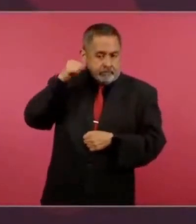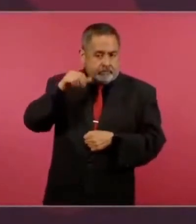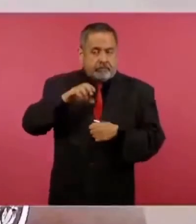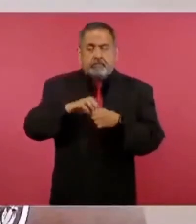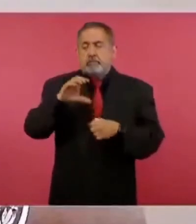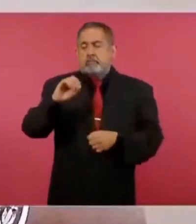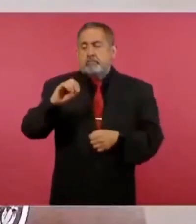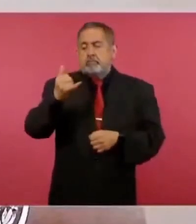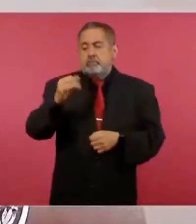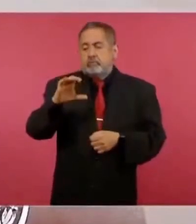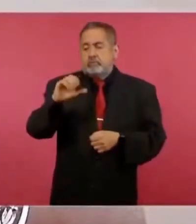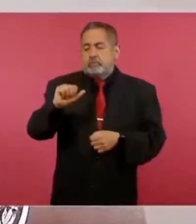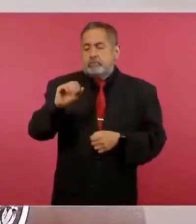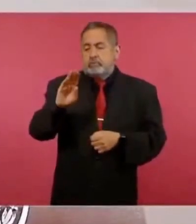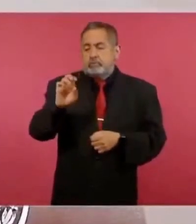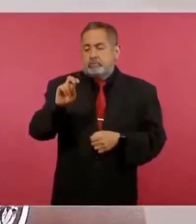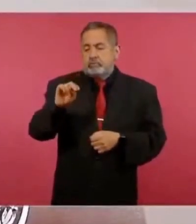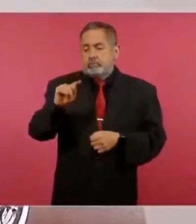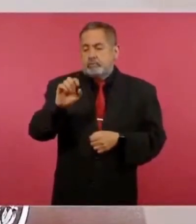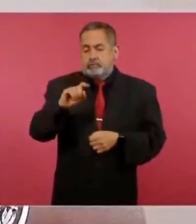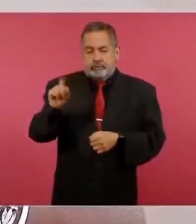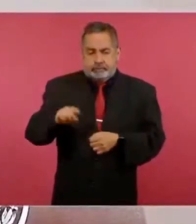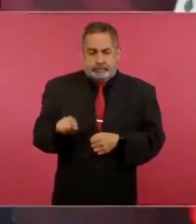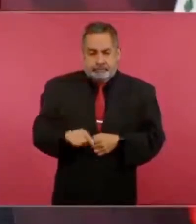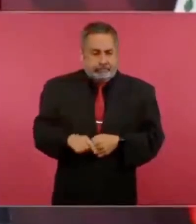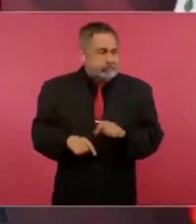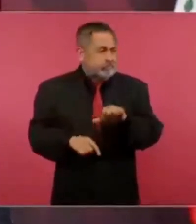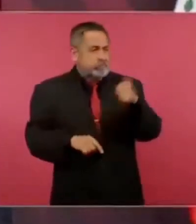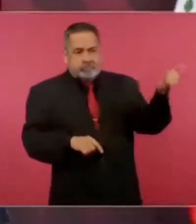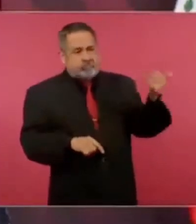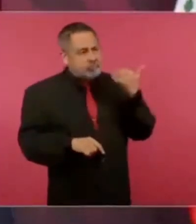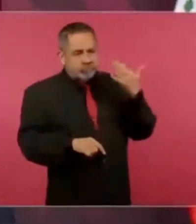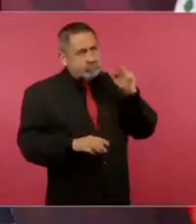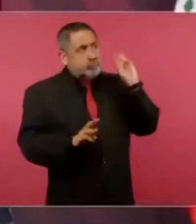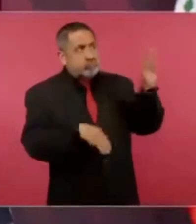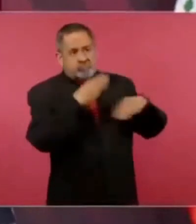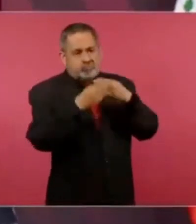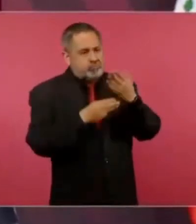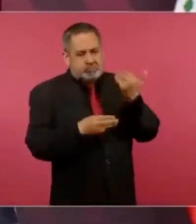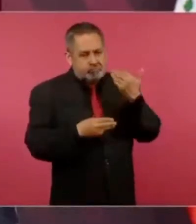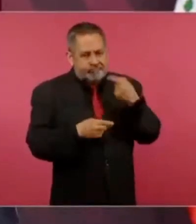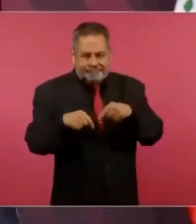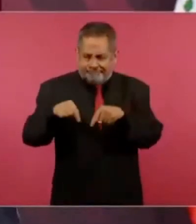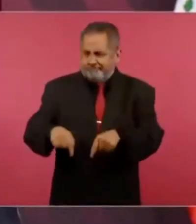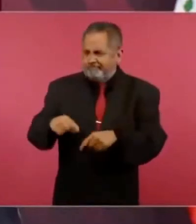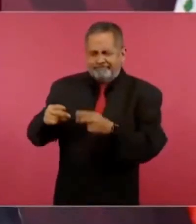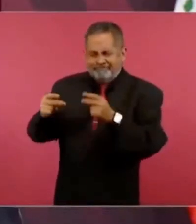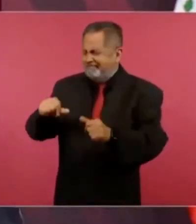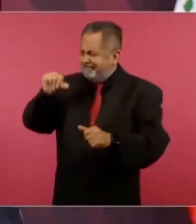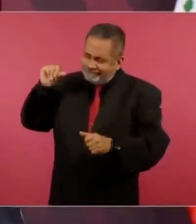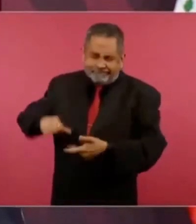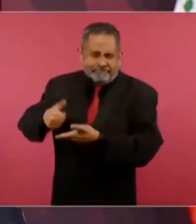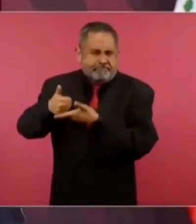de Benítez. Eso no lo hacen en ninguna parte del mundo.